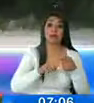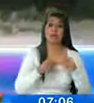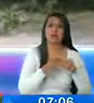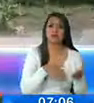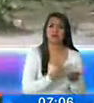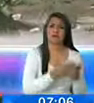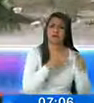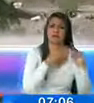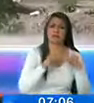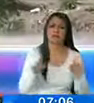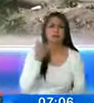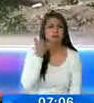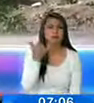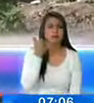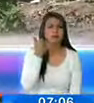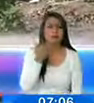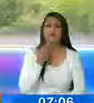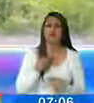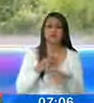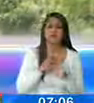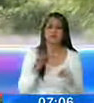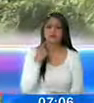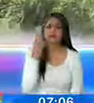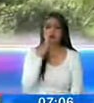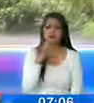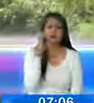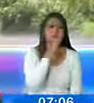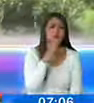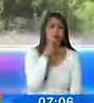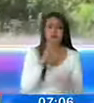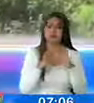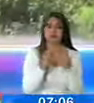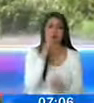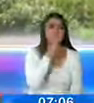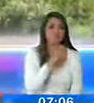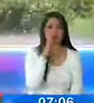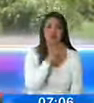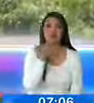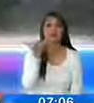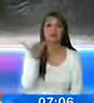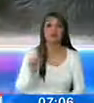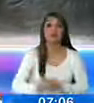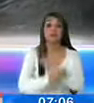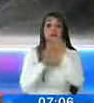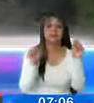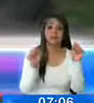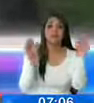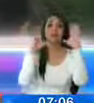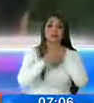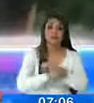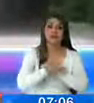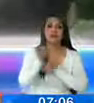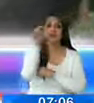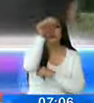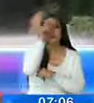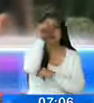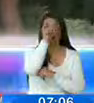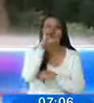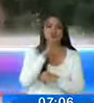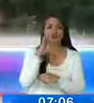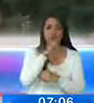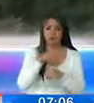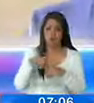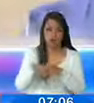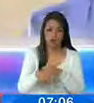no contestaba el celular y tampoco aparecía. La familia empezó a moverse desde el domingo en la mañana, recorrió parte de la quebrada, pero no